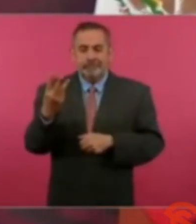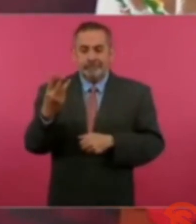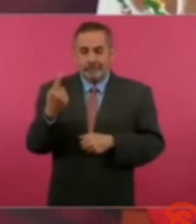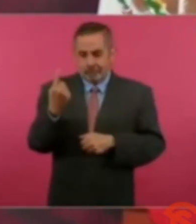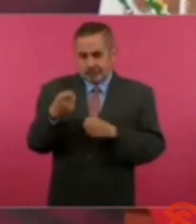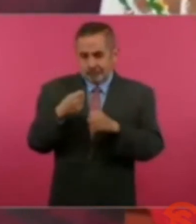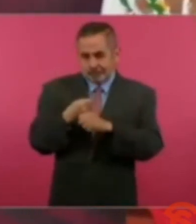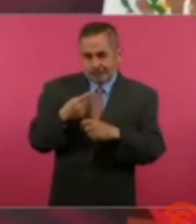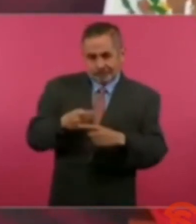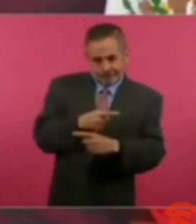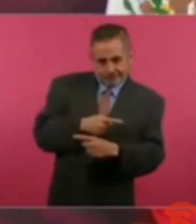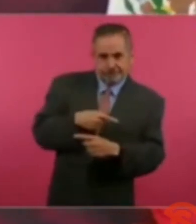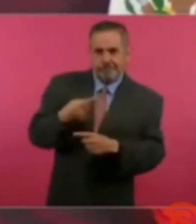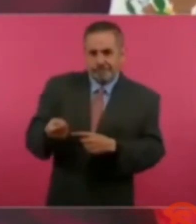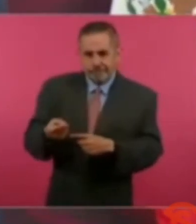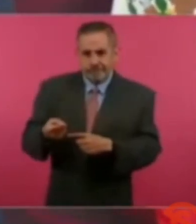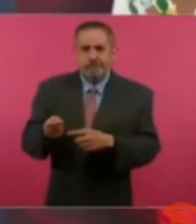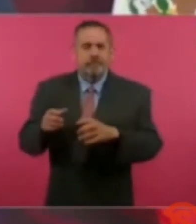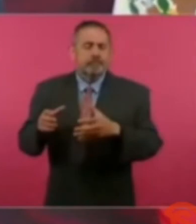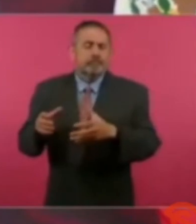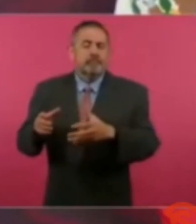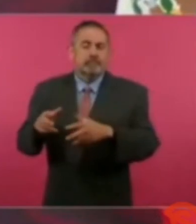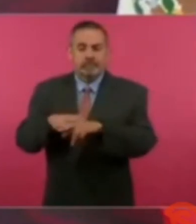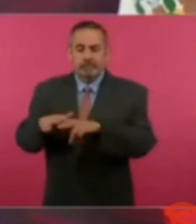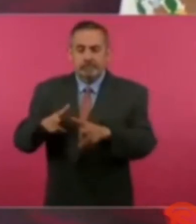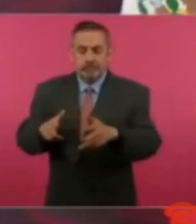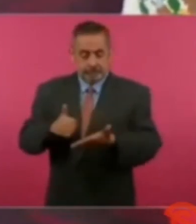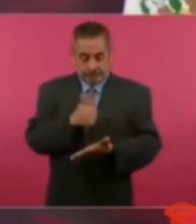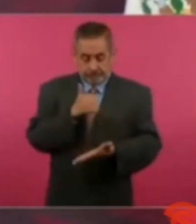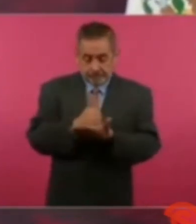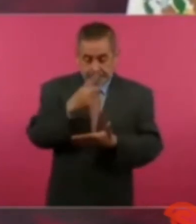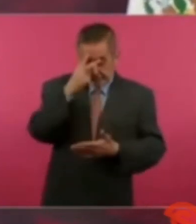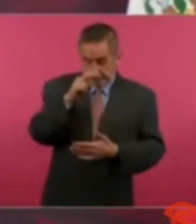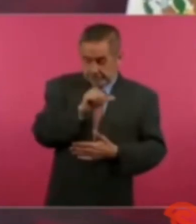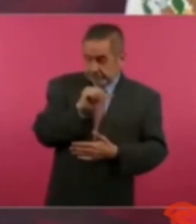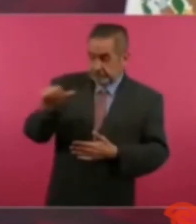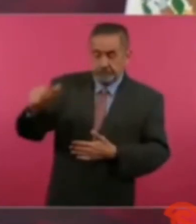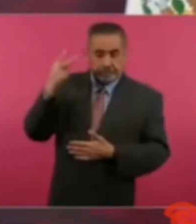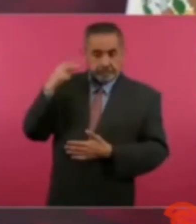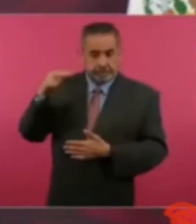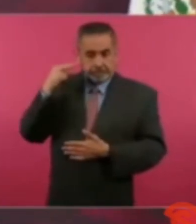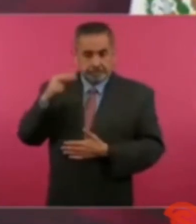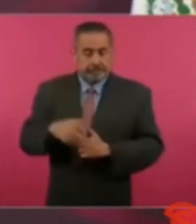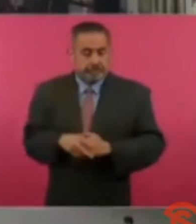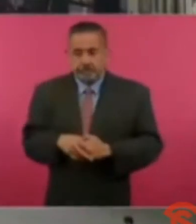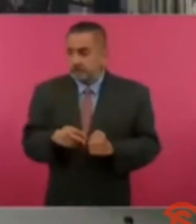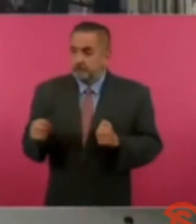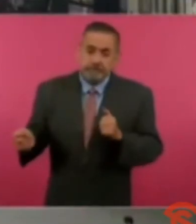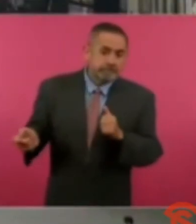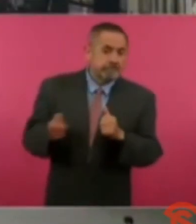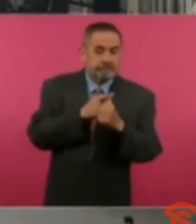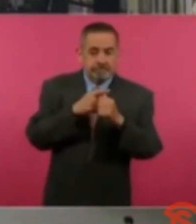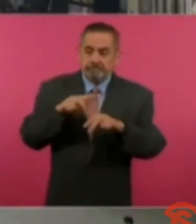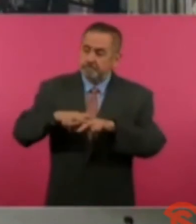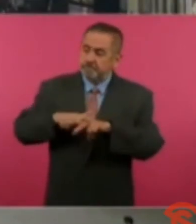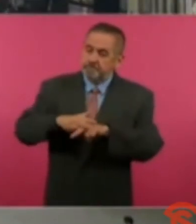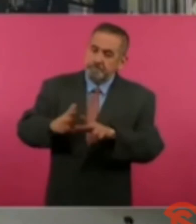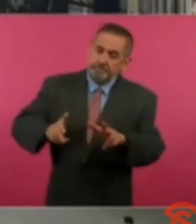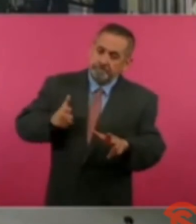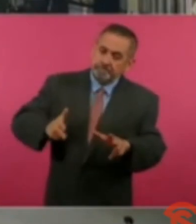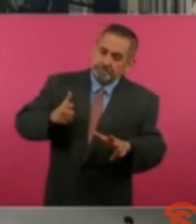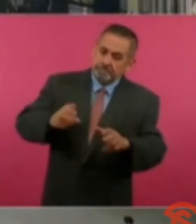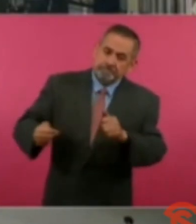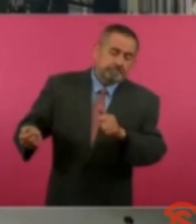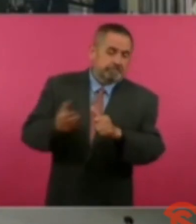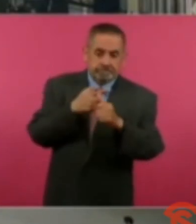1873, el ferrocarril de la Ciudad de México a Veracruz, el primer ferrocarril.